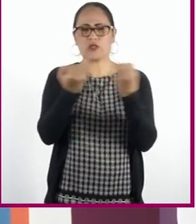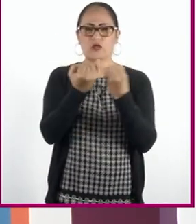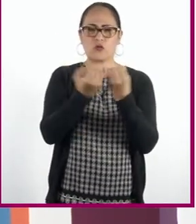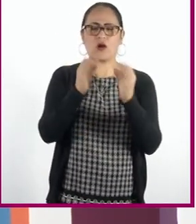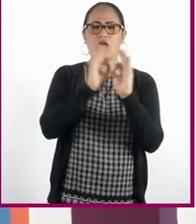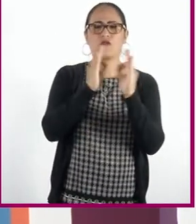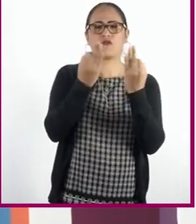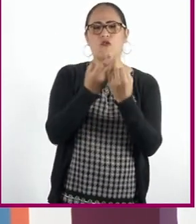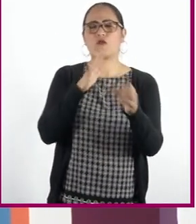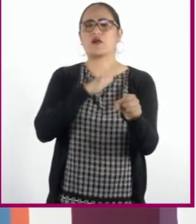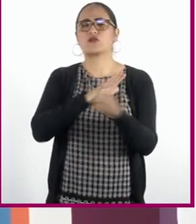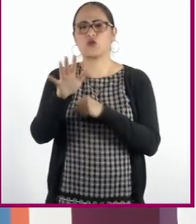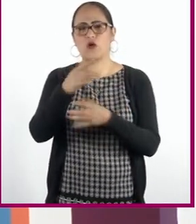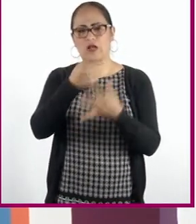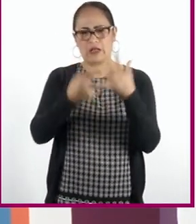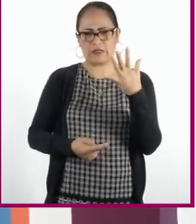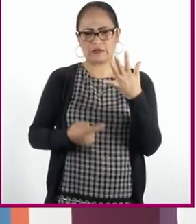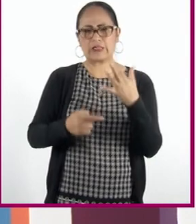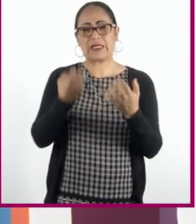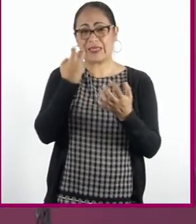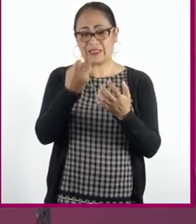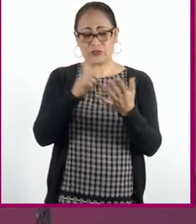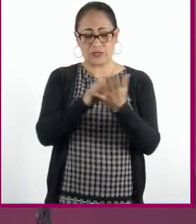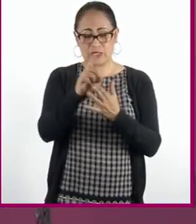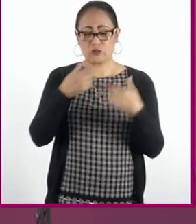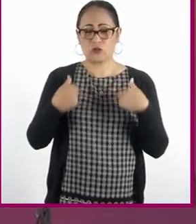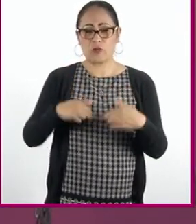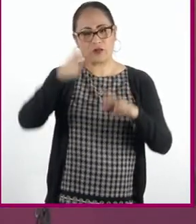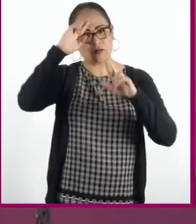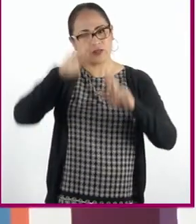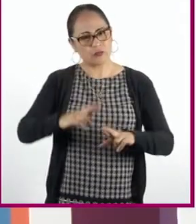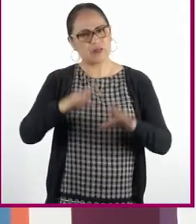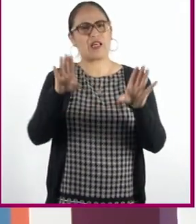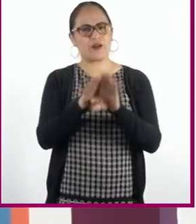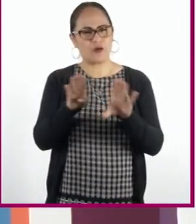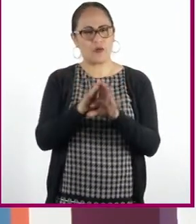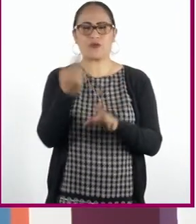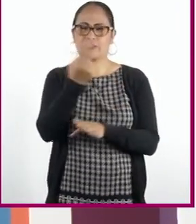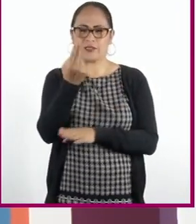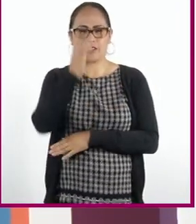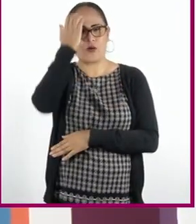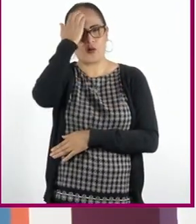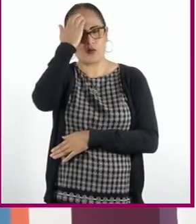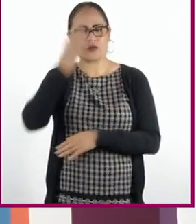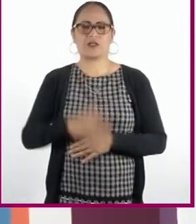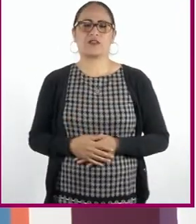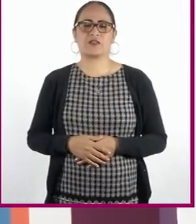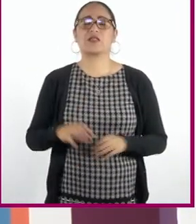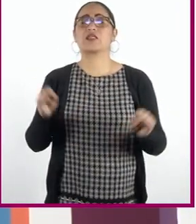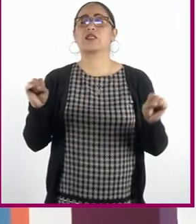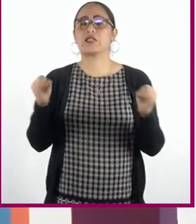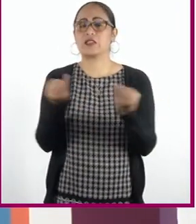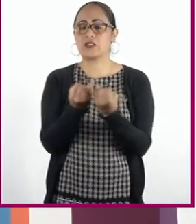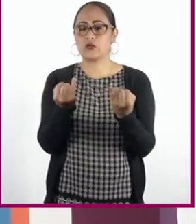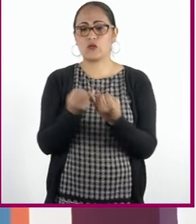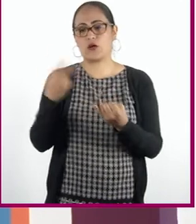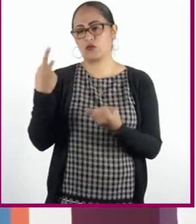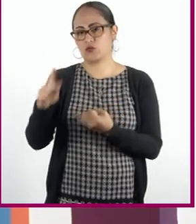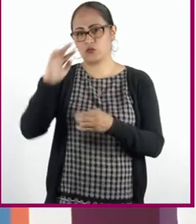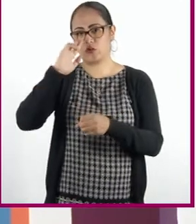que existen para hacer respetar esos derechos. Además, se les debe señalar las responsabilidades que tienen